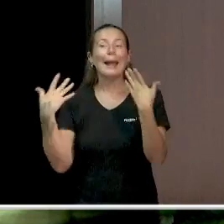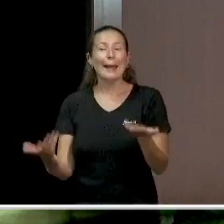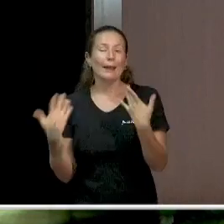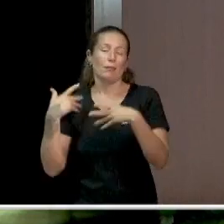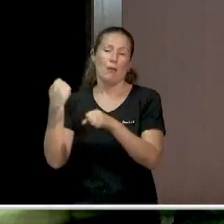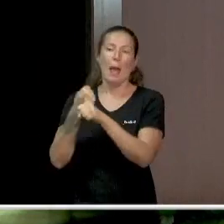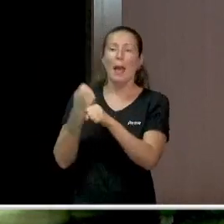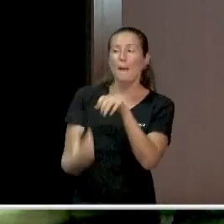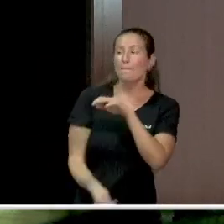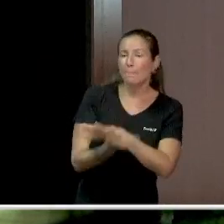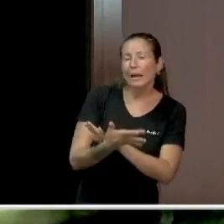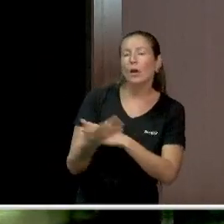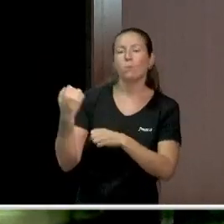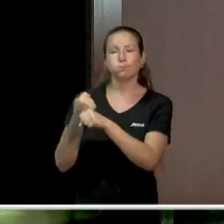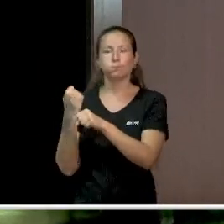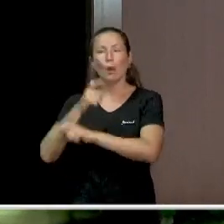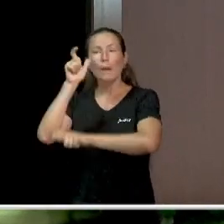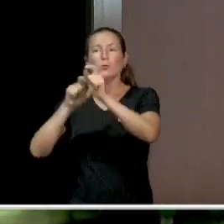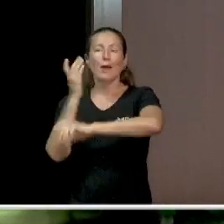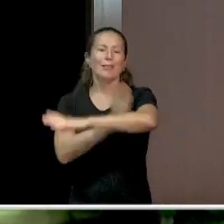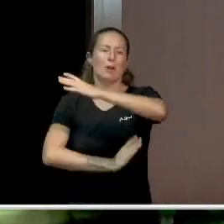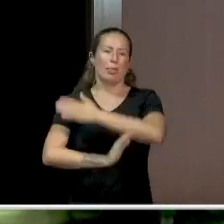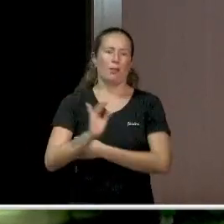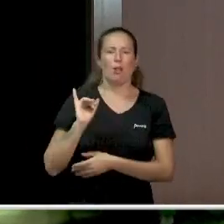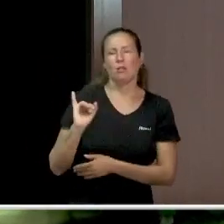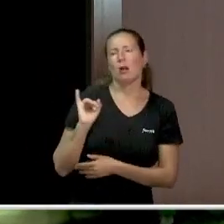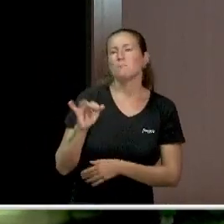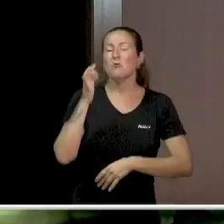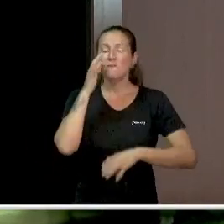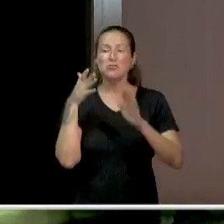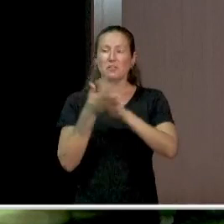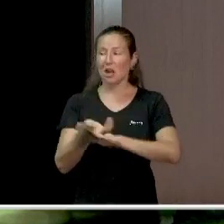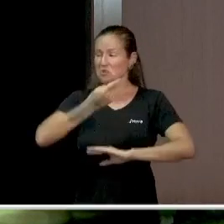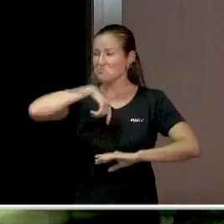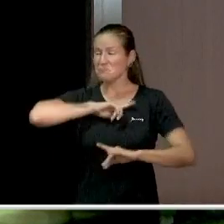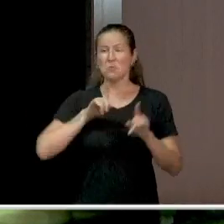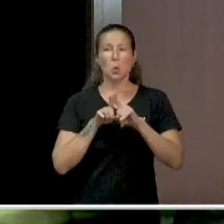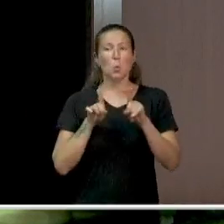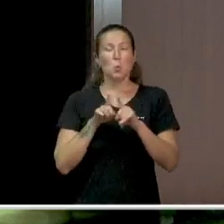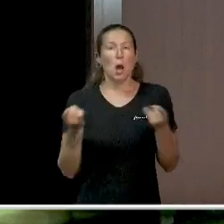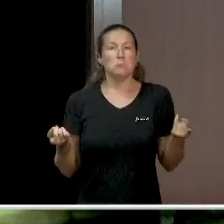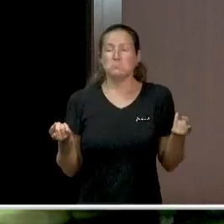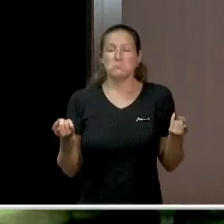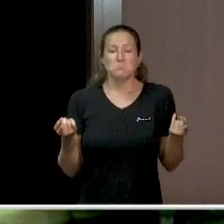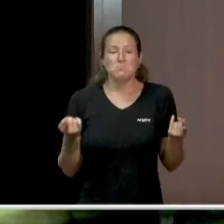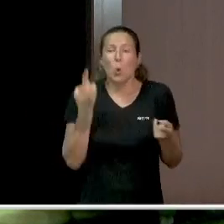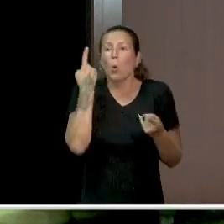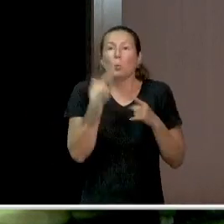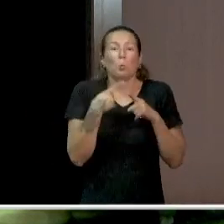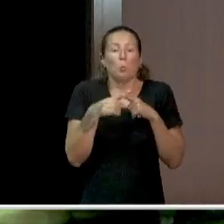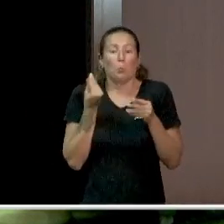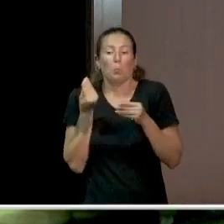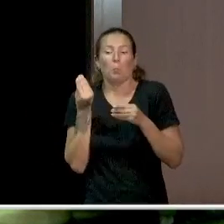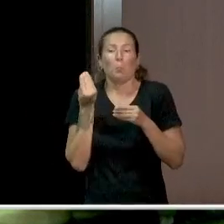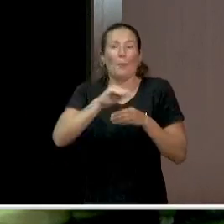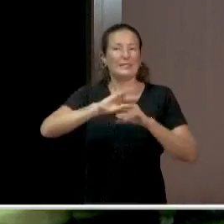los de las personas con discapacidad, pero no dejamos de ser, digamos, un elemento más